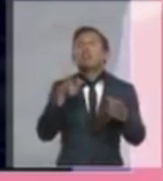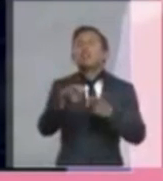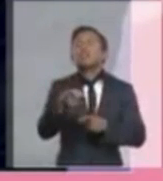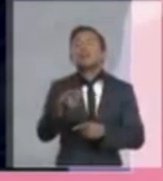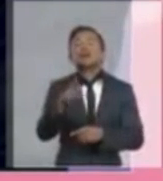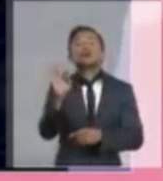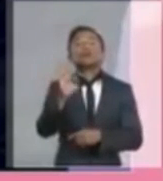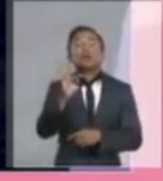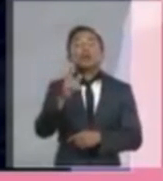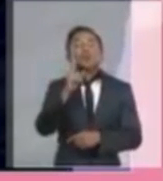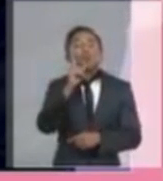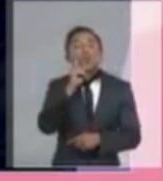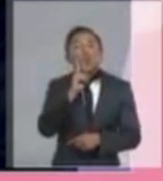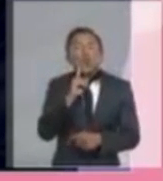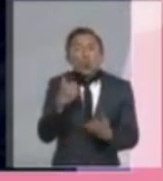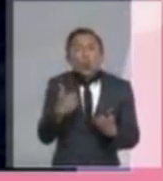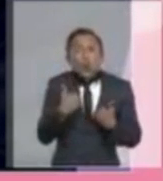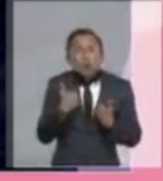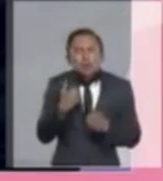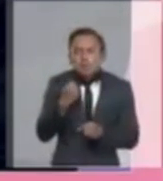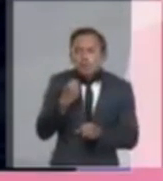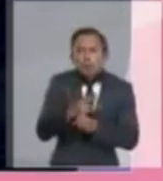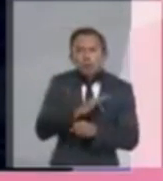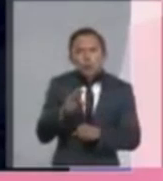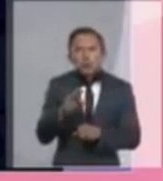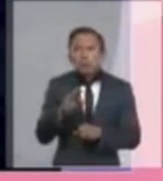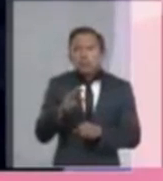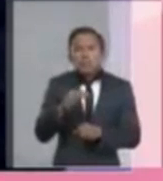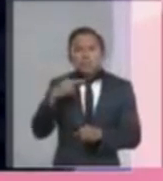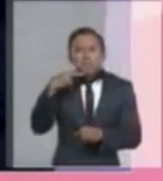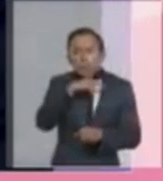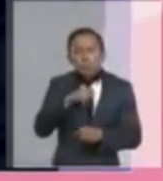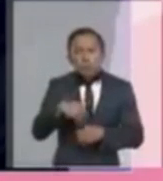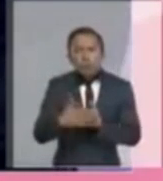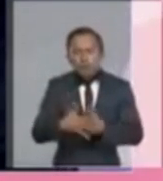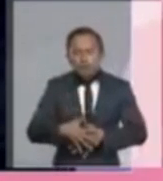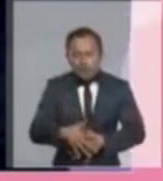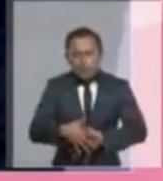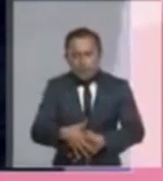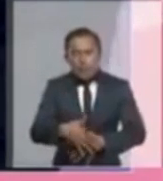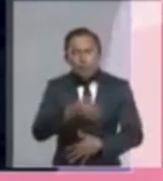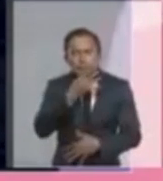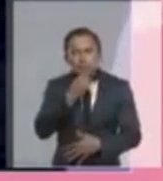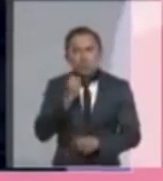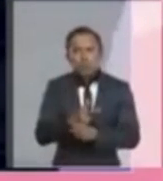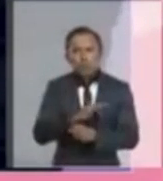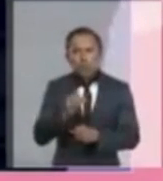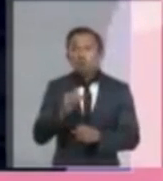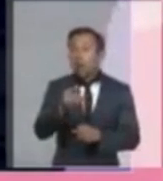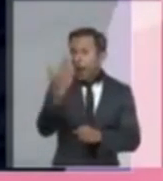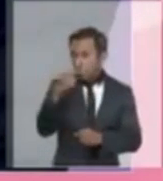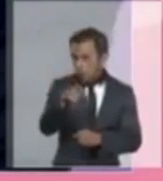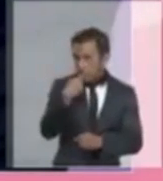mujeres niñas que se están embarazando cada vez a más temprana edad. Y usted le dijo, yo le voy a sugerir a los padres que le digan a las niñas, mira, si haces